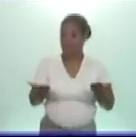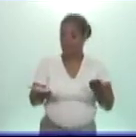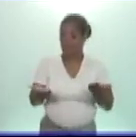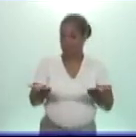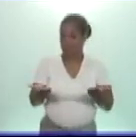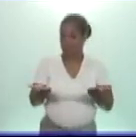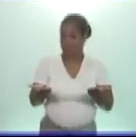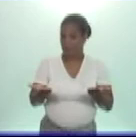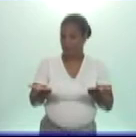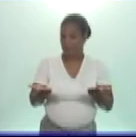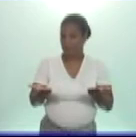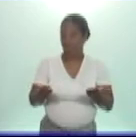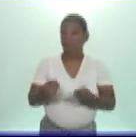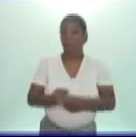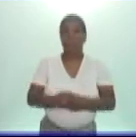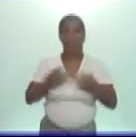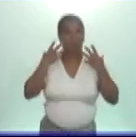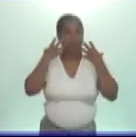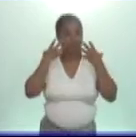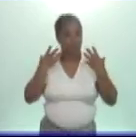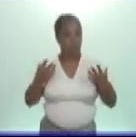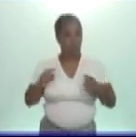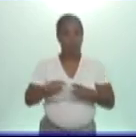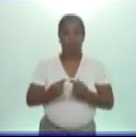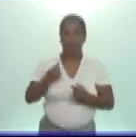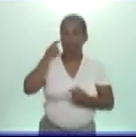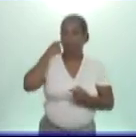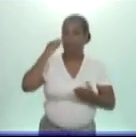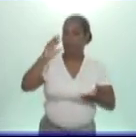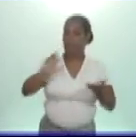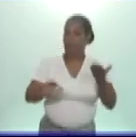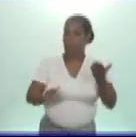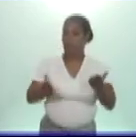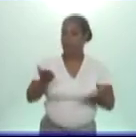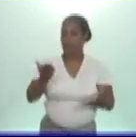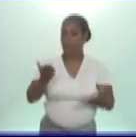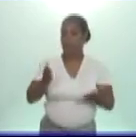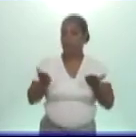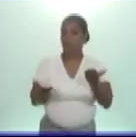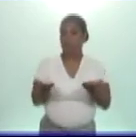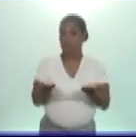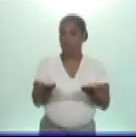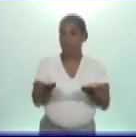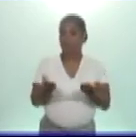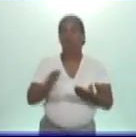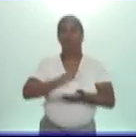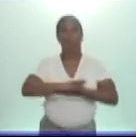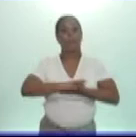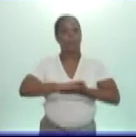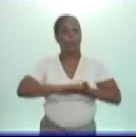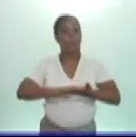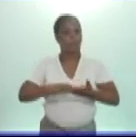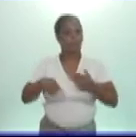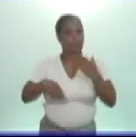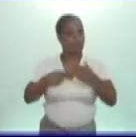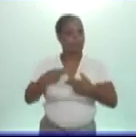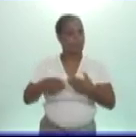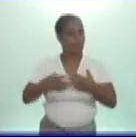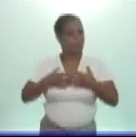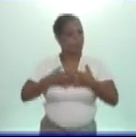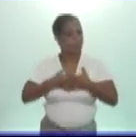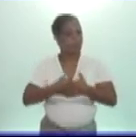importante porque el estar en equilibrio me permite establecer una relación entre ellas, que ahora la vamos a